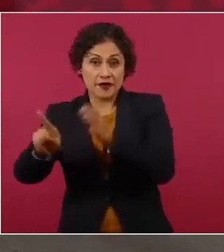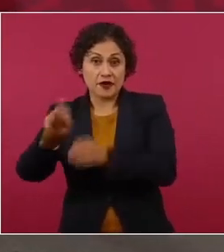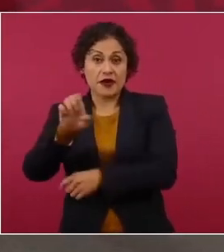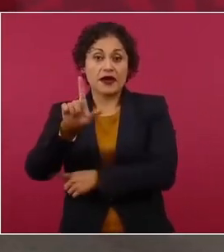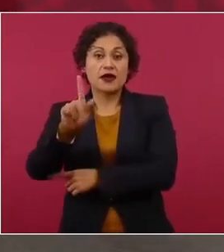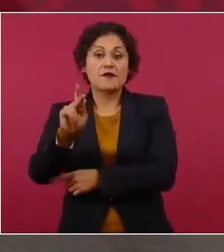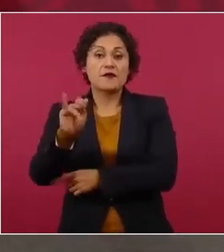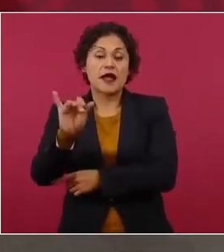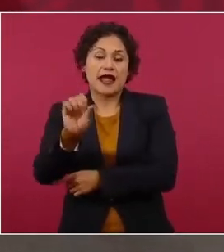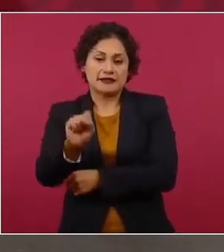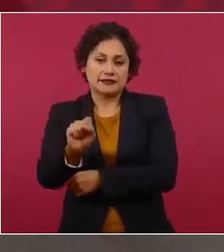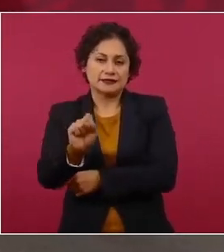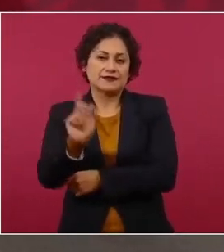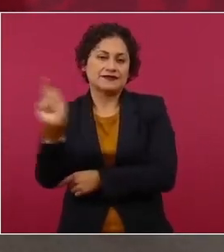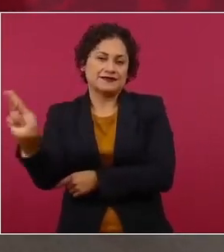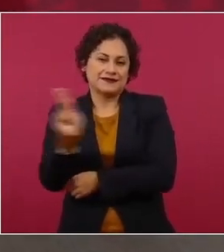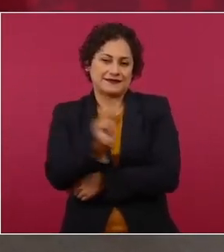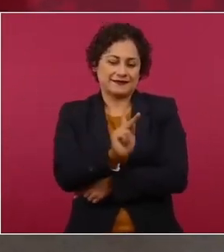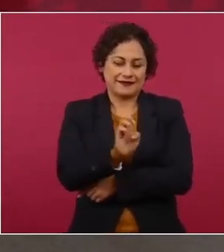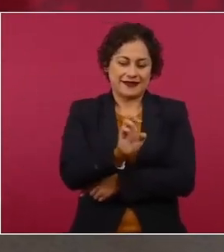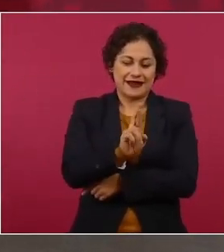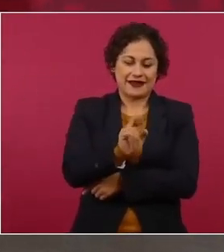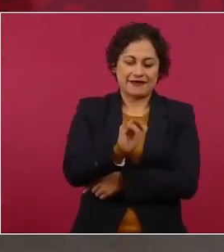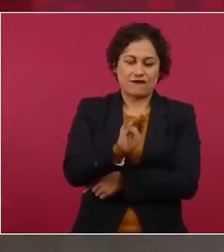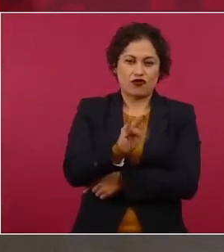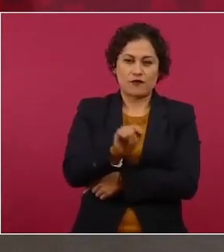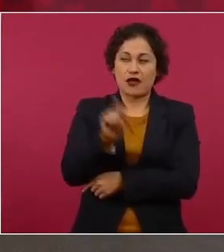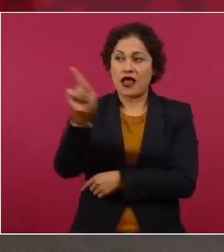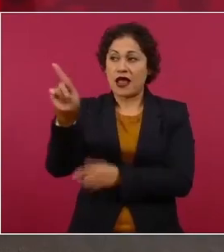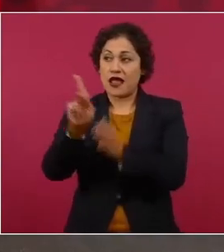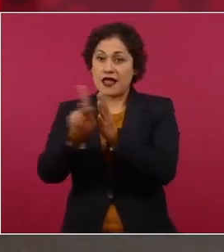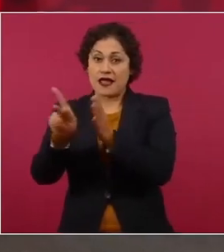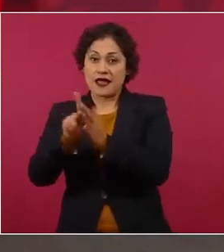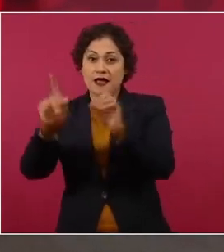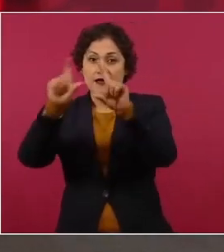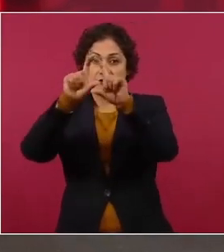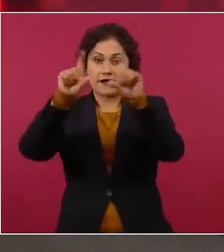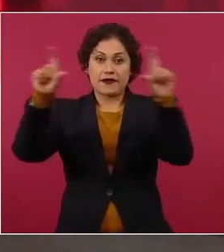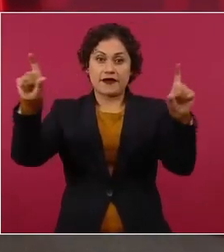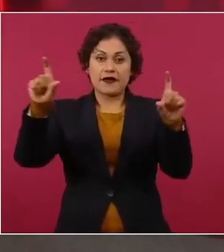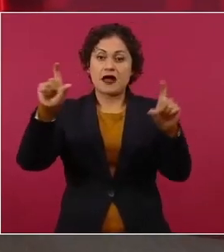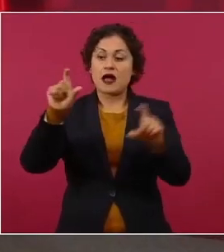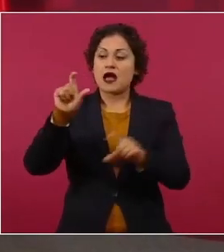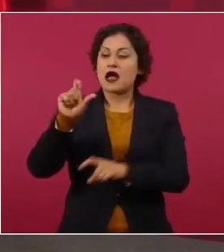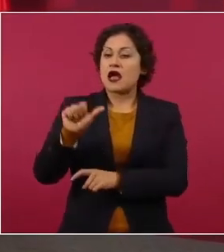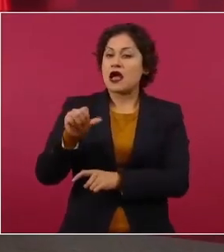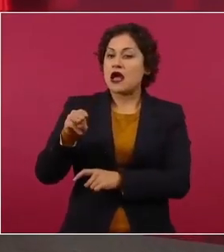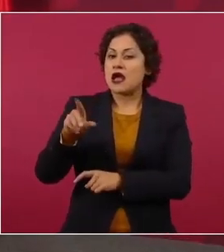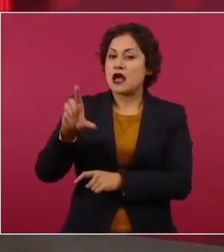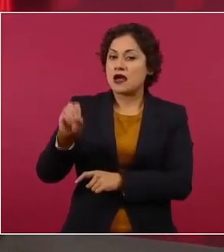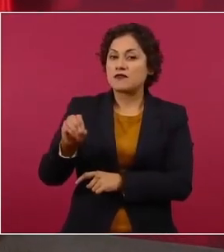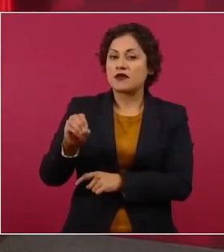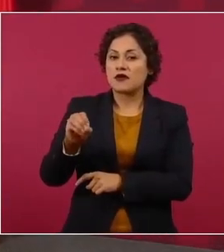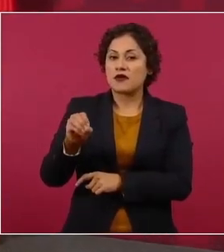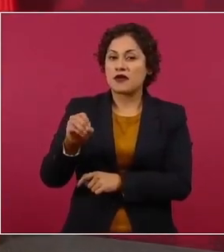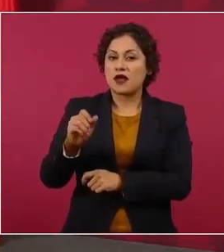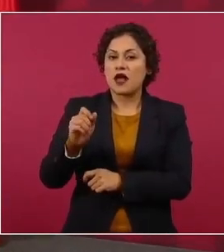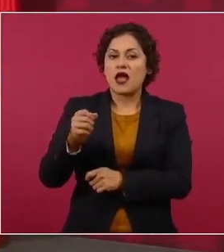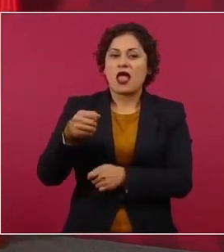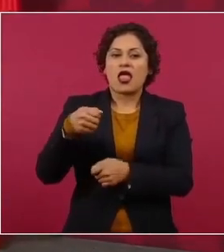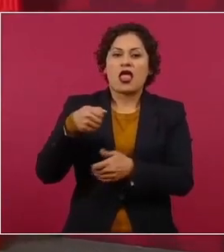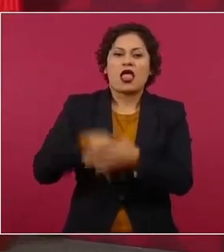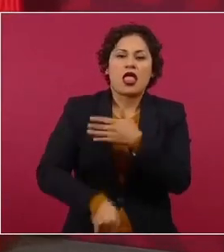Obrador, un lastre, Y